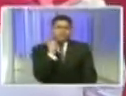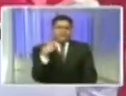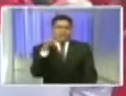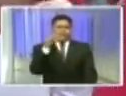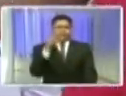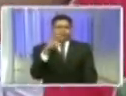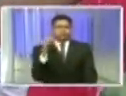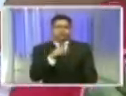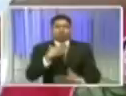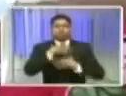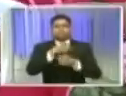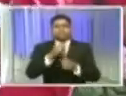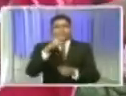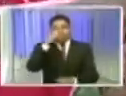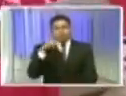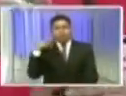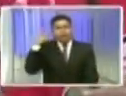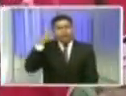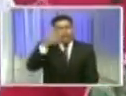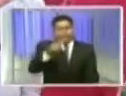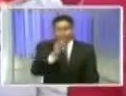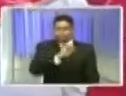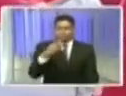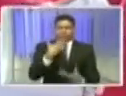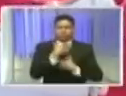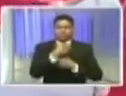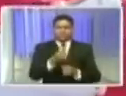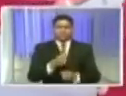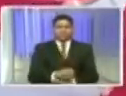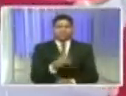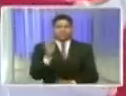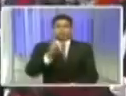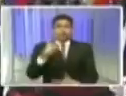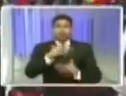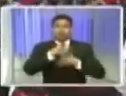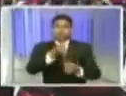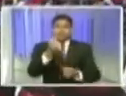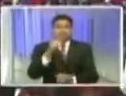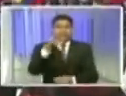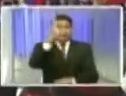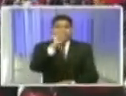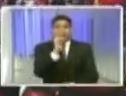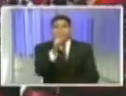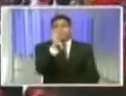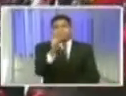años, presidente. Y no se nos curará jamás. Dale ahí, pues.